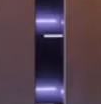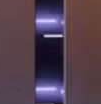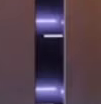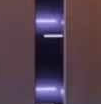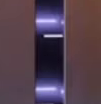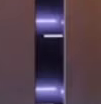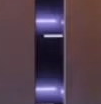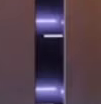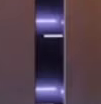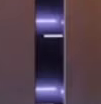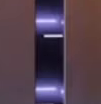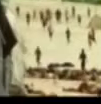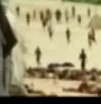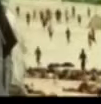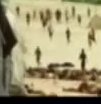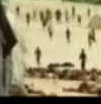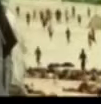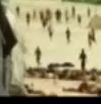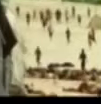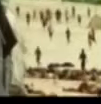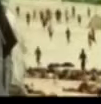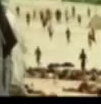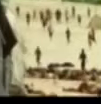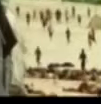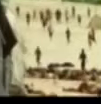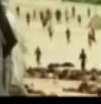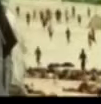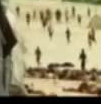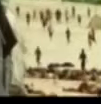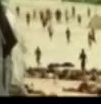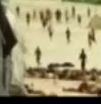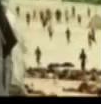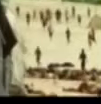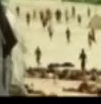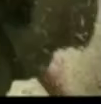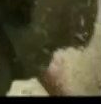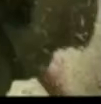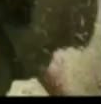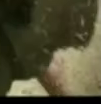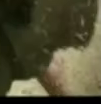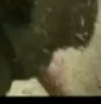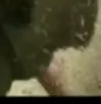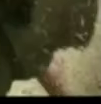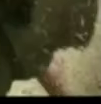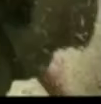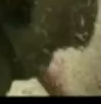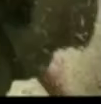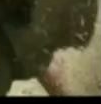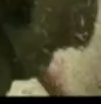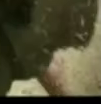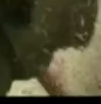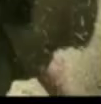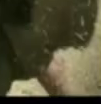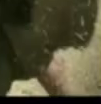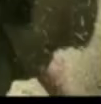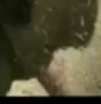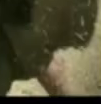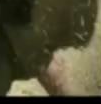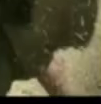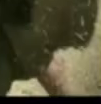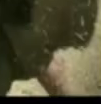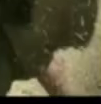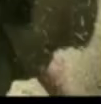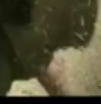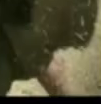del programa, proyectarles dos películas, un filme de aventuras que se llama Hércules, y también vamos a ver un musical, uno